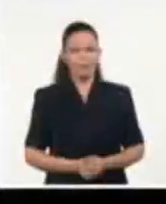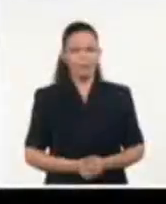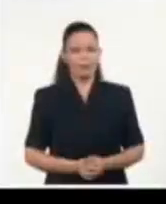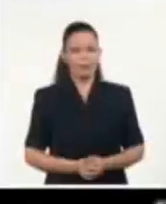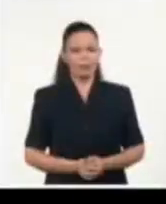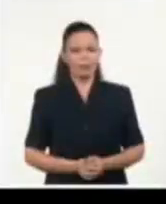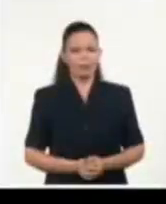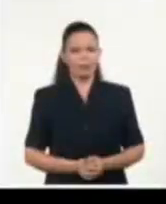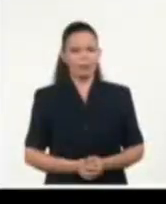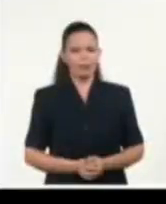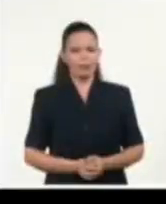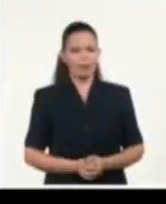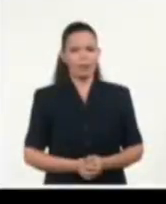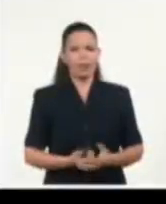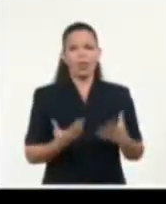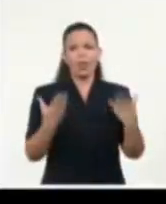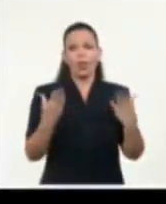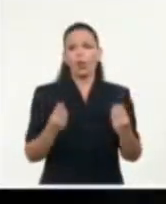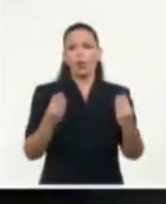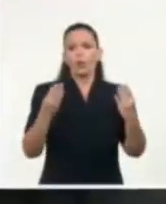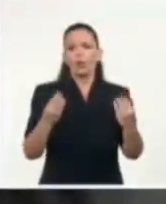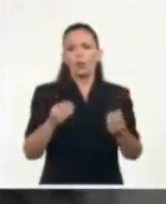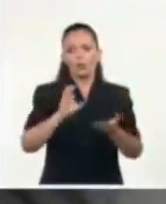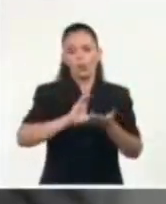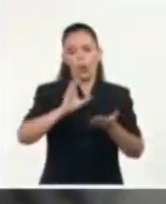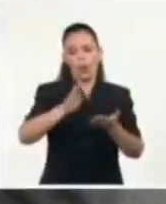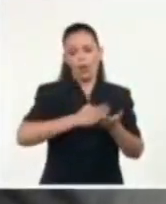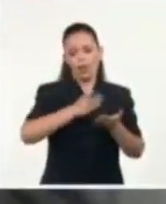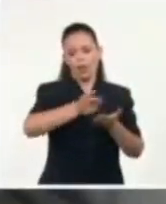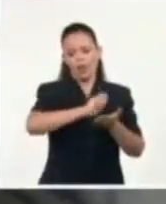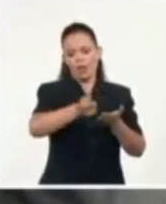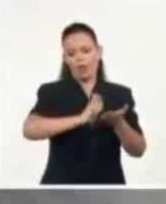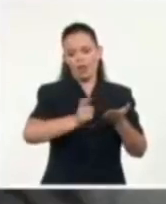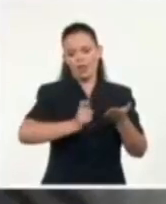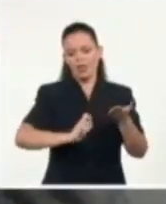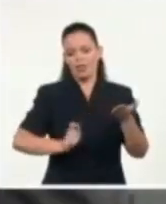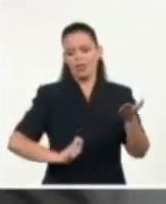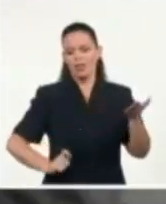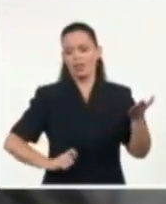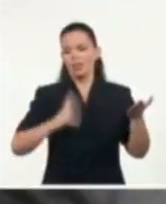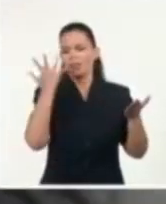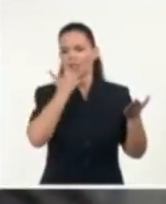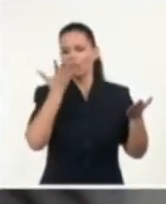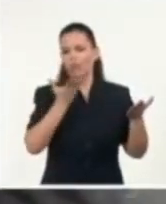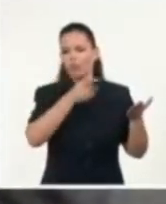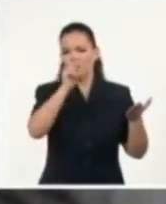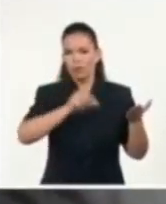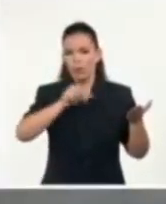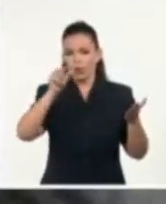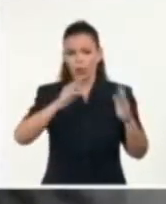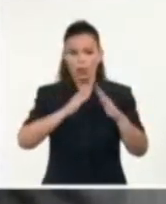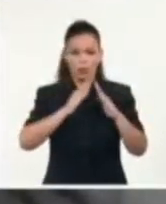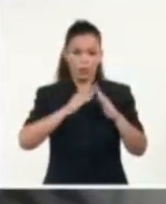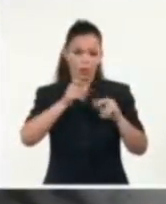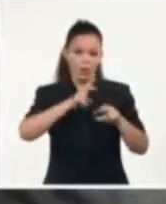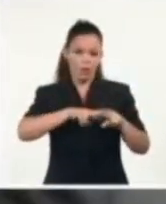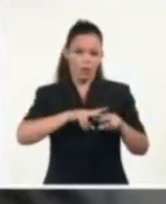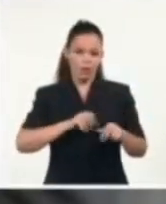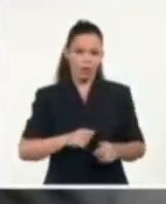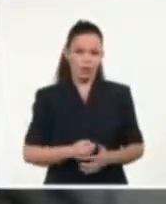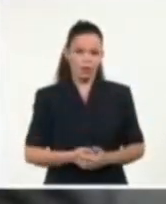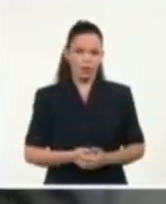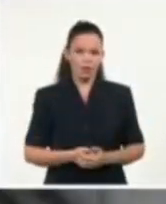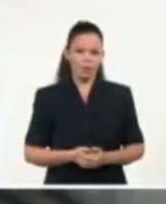Muchas de estas páginas fueron escritas por habaneros. Ya precisamente en La Habana y en Oriente desfiló una milicia